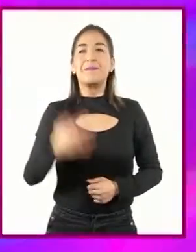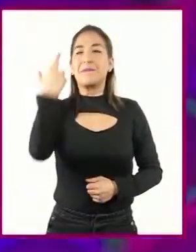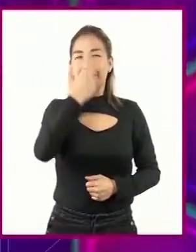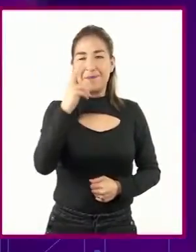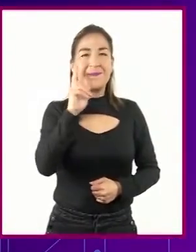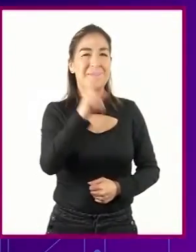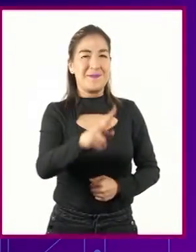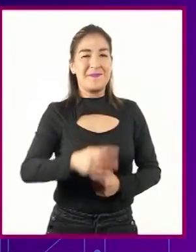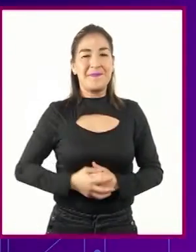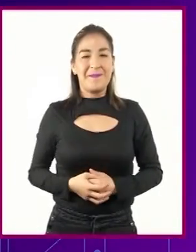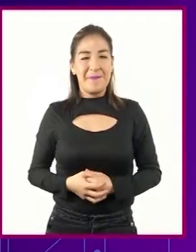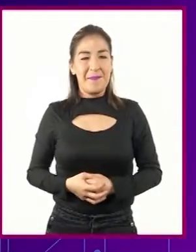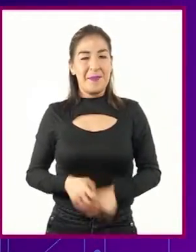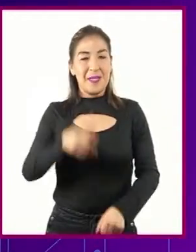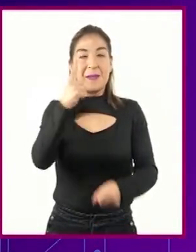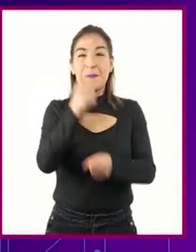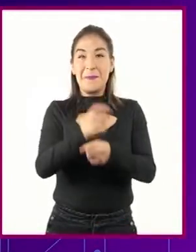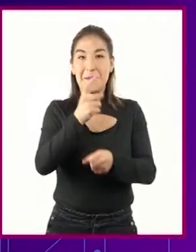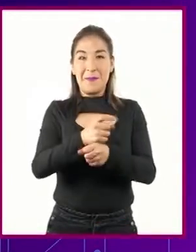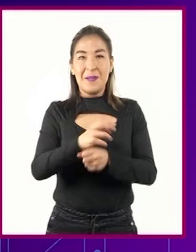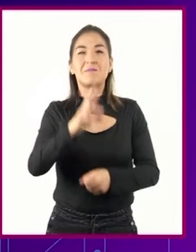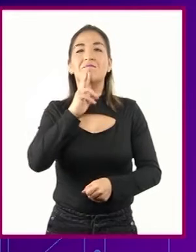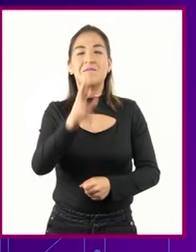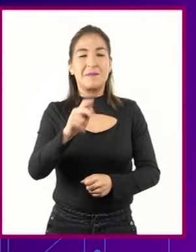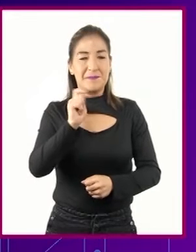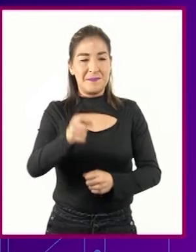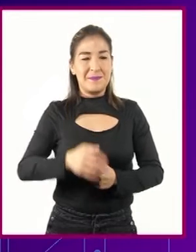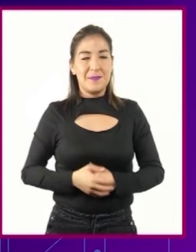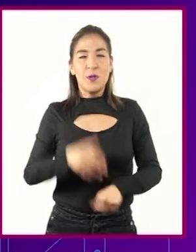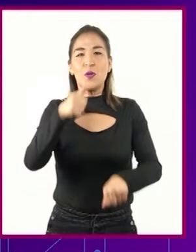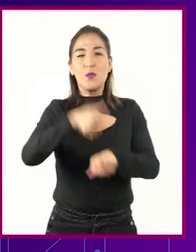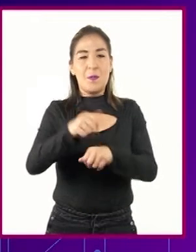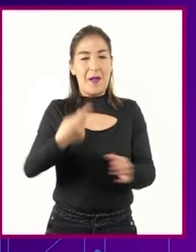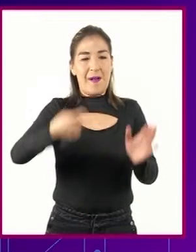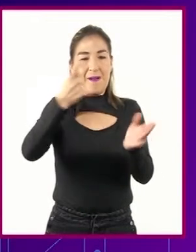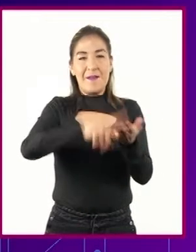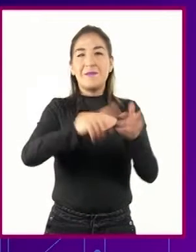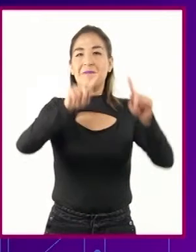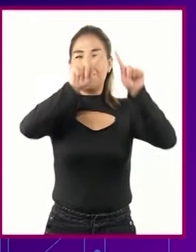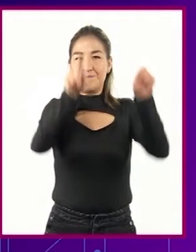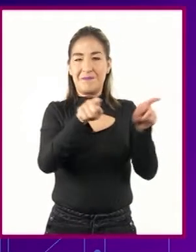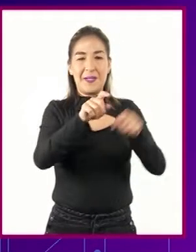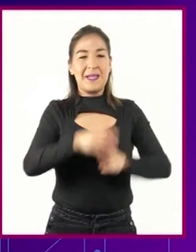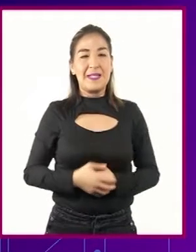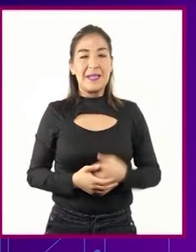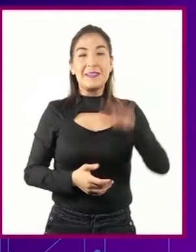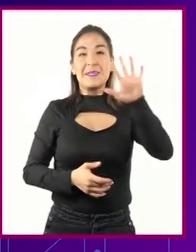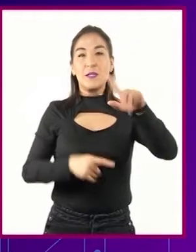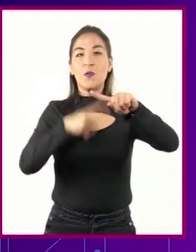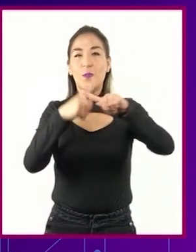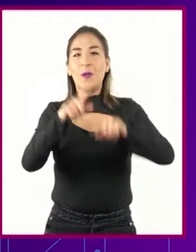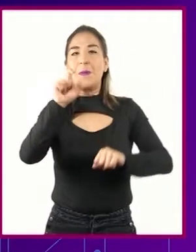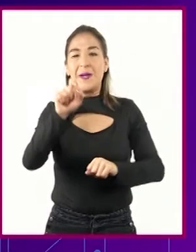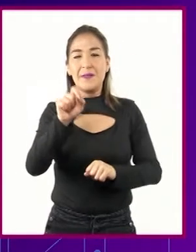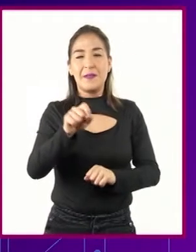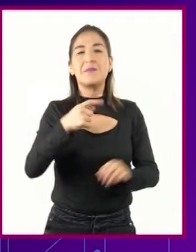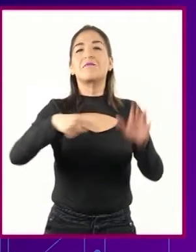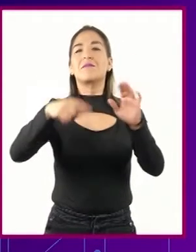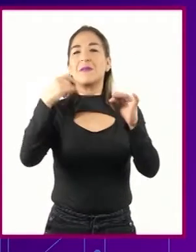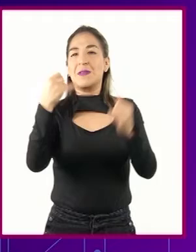Revisemos. En primer lugar, resolvemos las operaciones dentro del paréntesis. 5 por 20 igual a